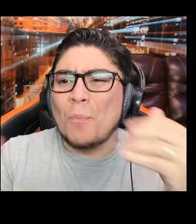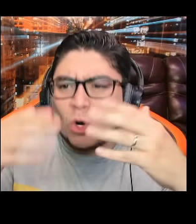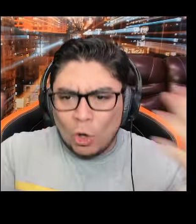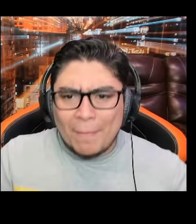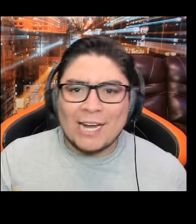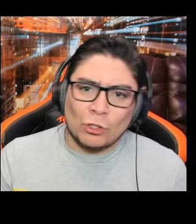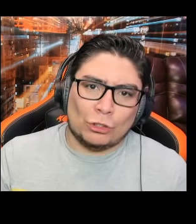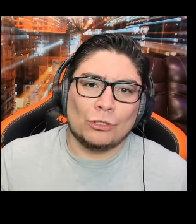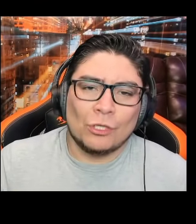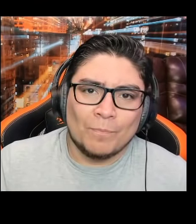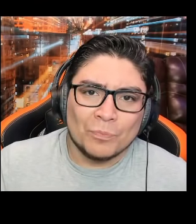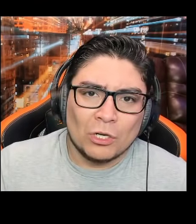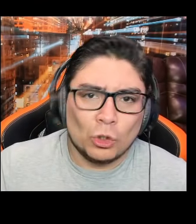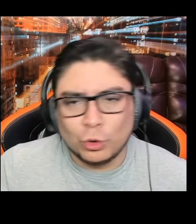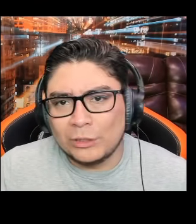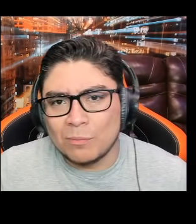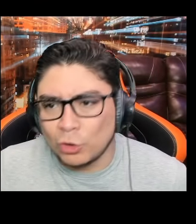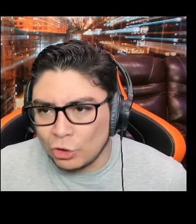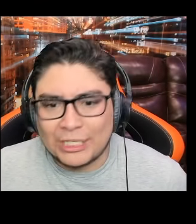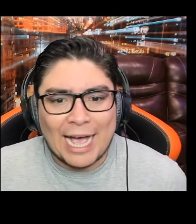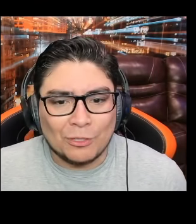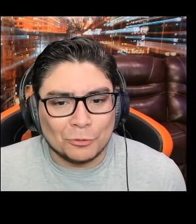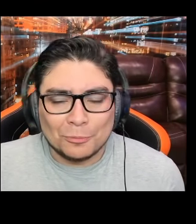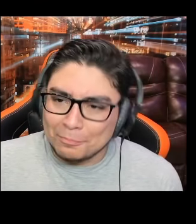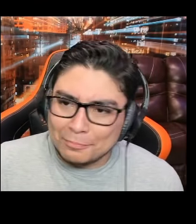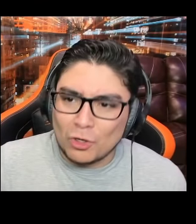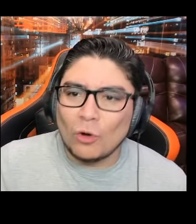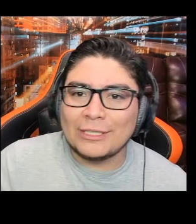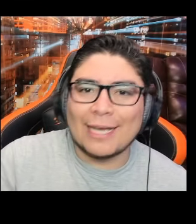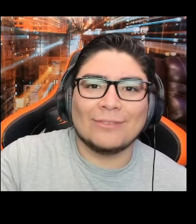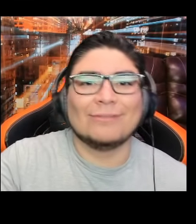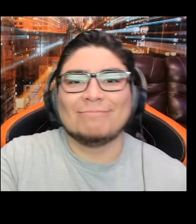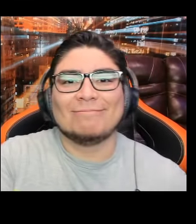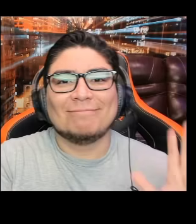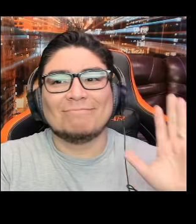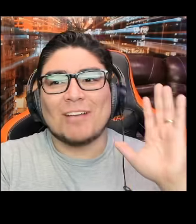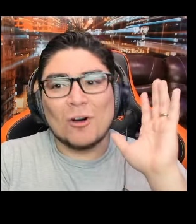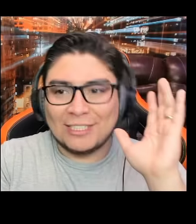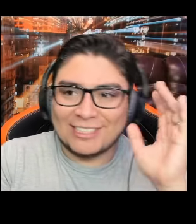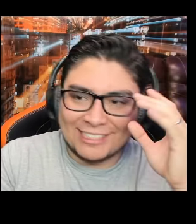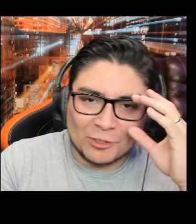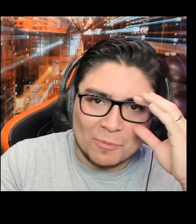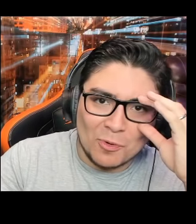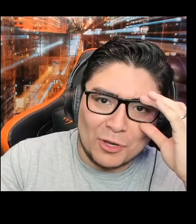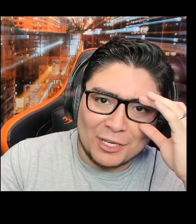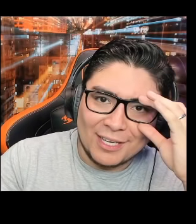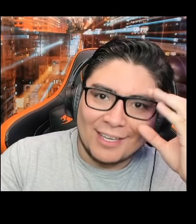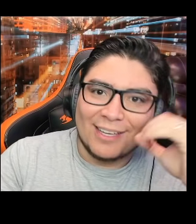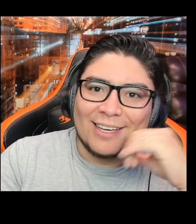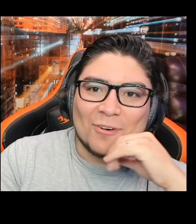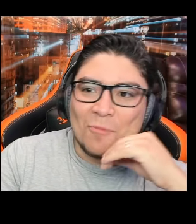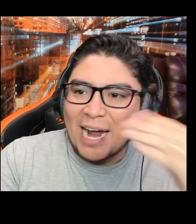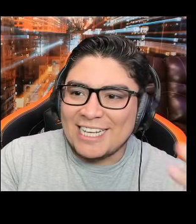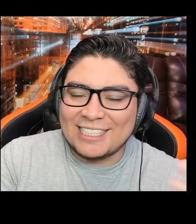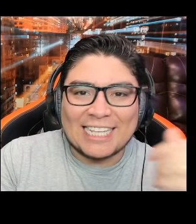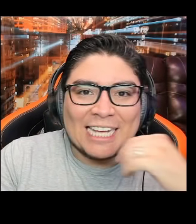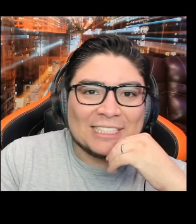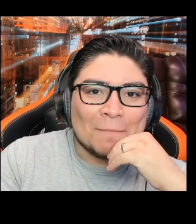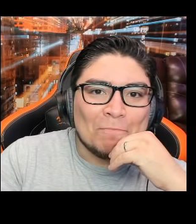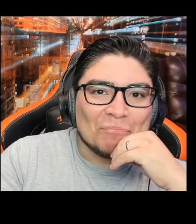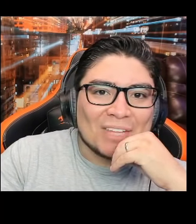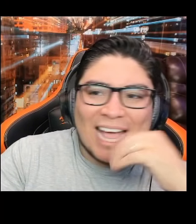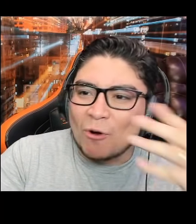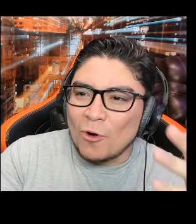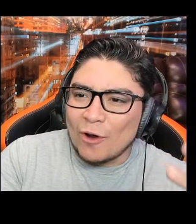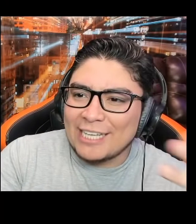o por lo menos los últimos 12 años pero no lo hicieron ahorita si son muy humanistas